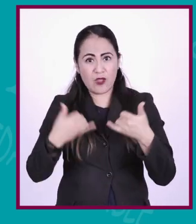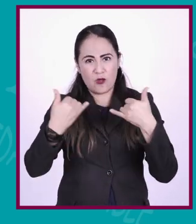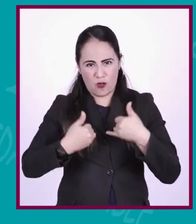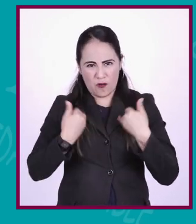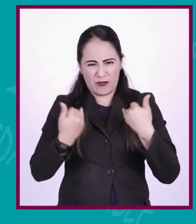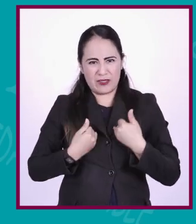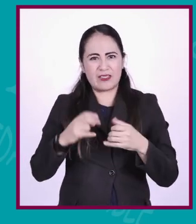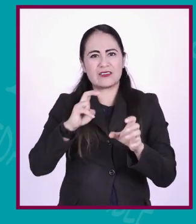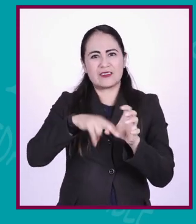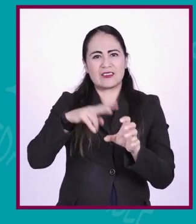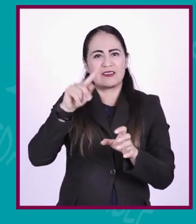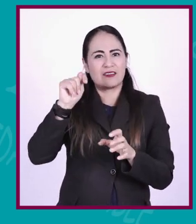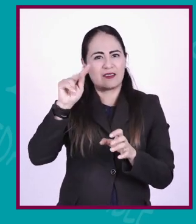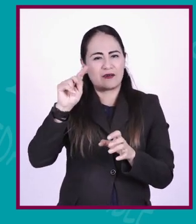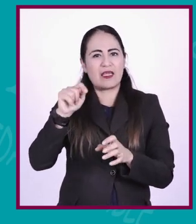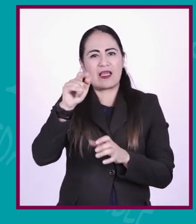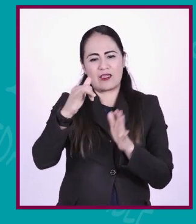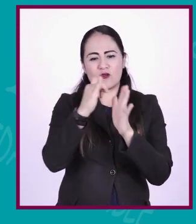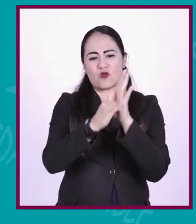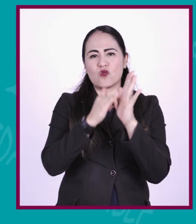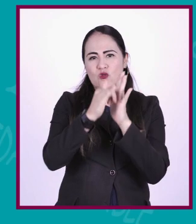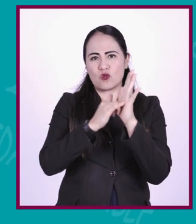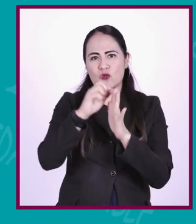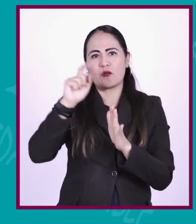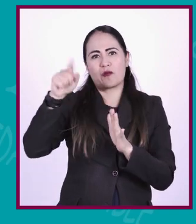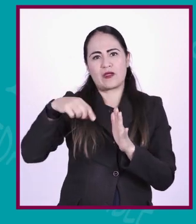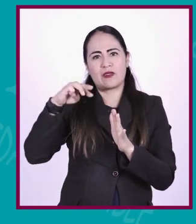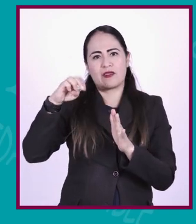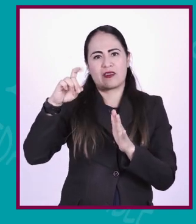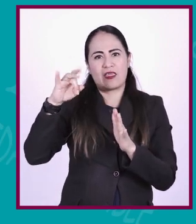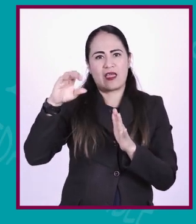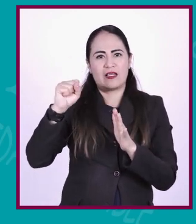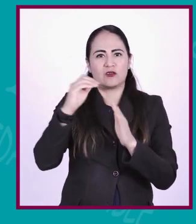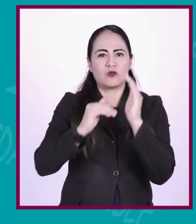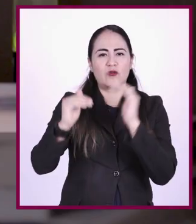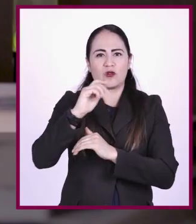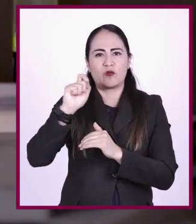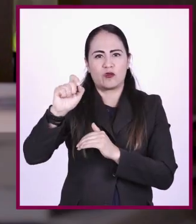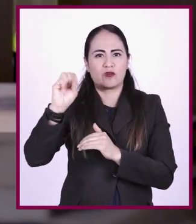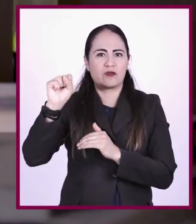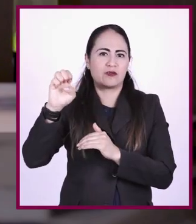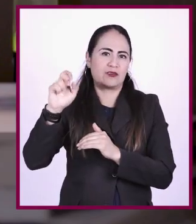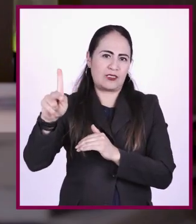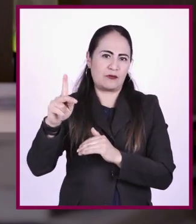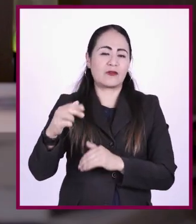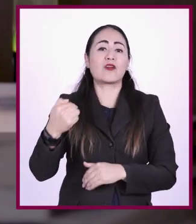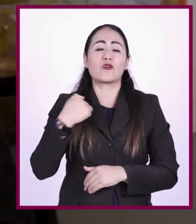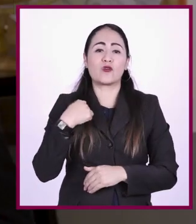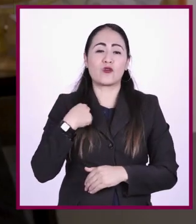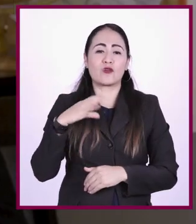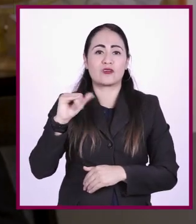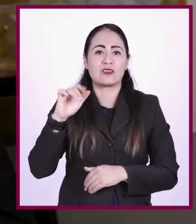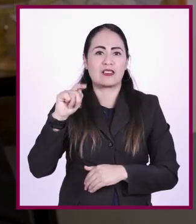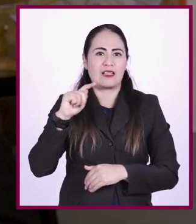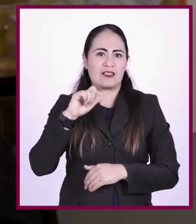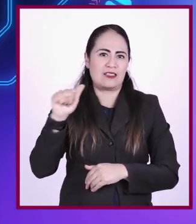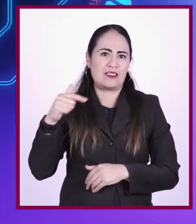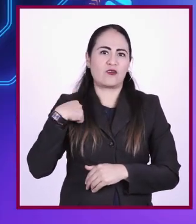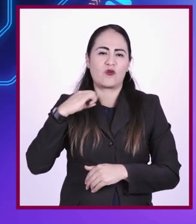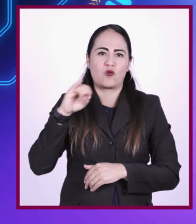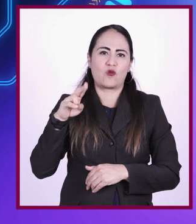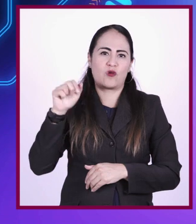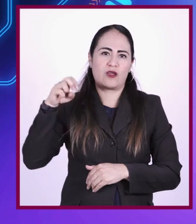en Televisión, ve a YouTube, Media Superior MXC. Yo soy Citlali. Y yo soy Juanma.